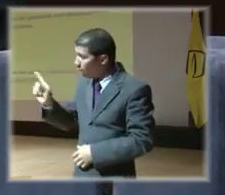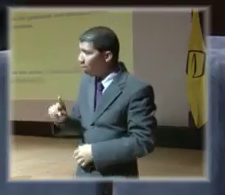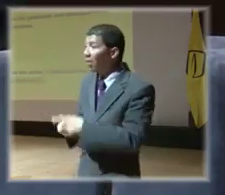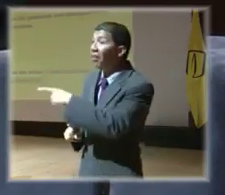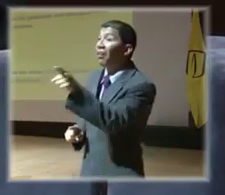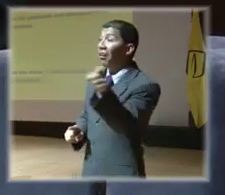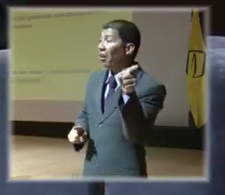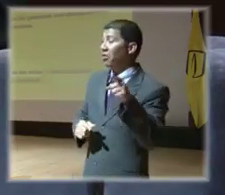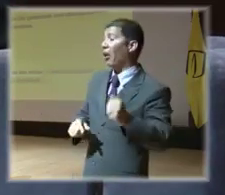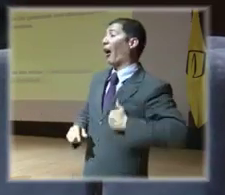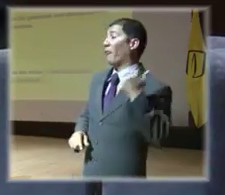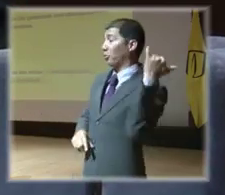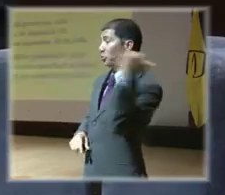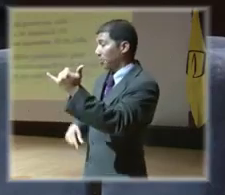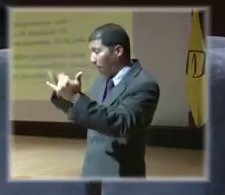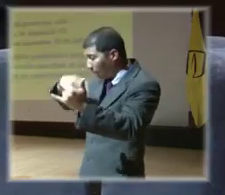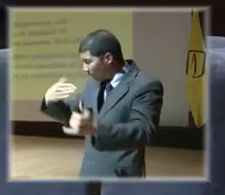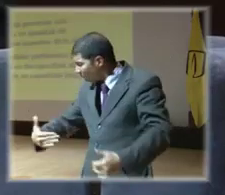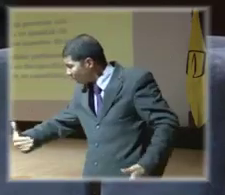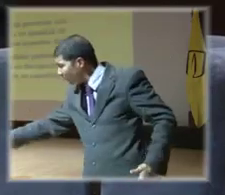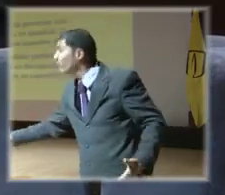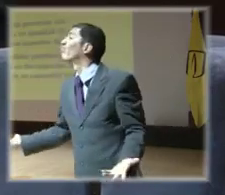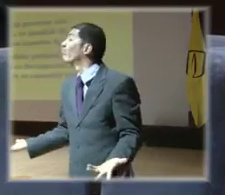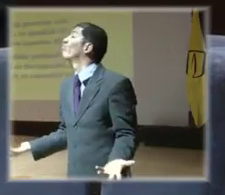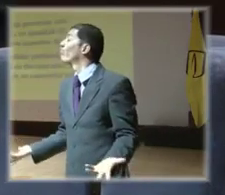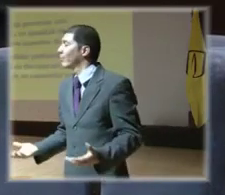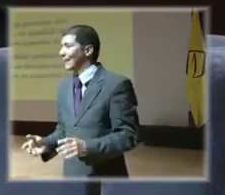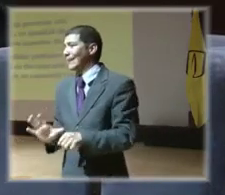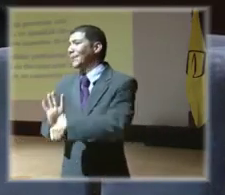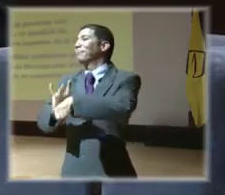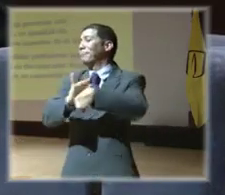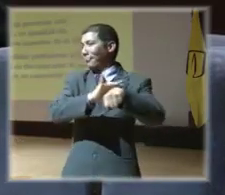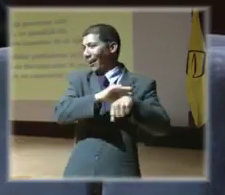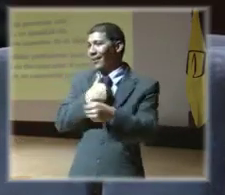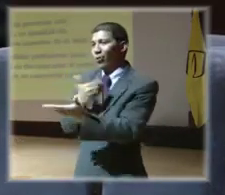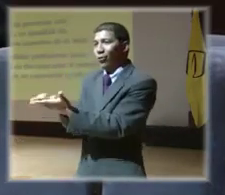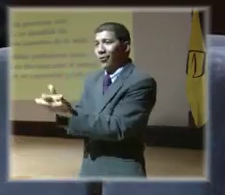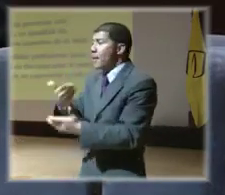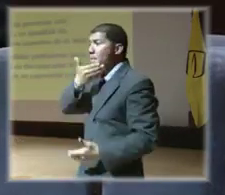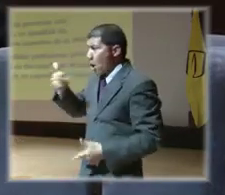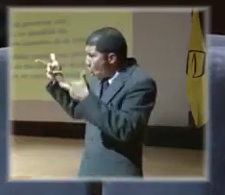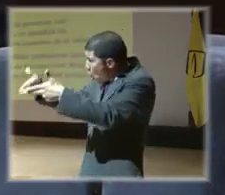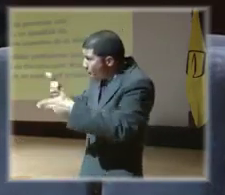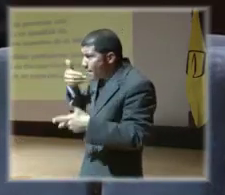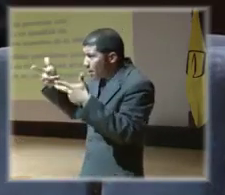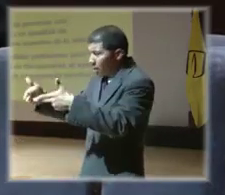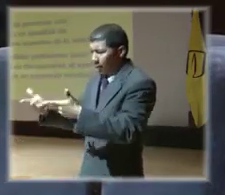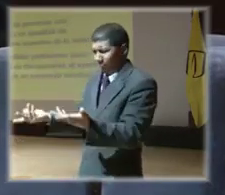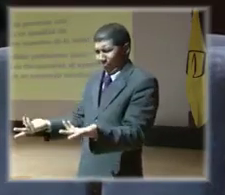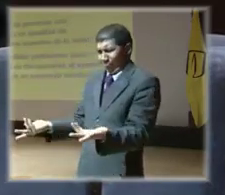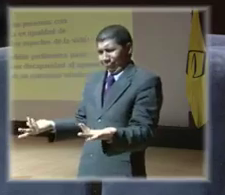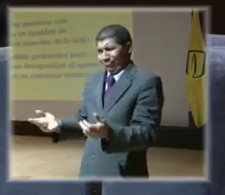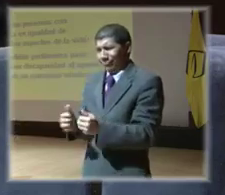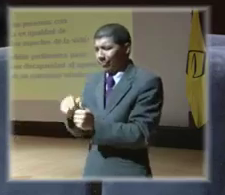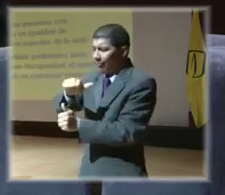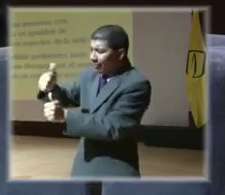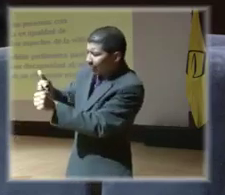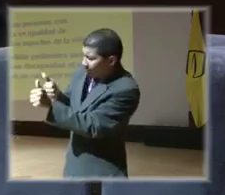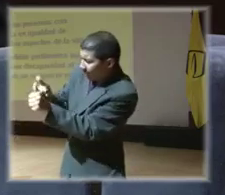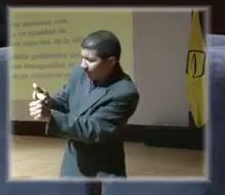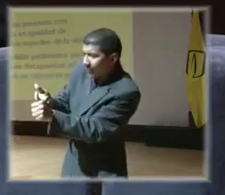han dicho es que la interdicción no nos sirve porque es un vestido de una sola talla, ¿no? Es más de una camisa